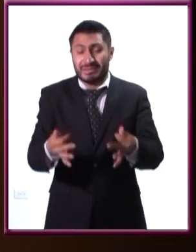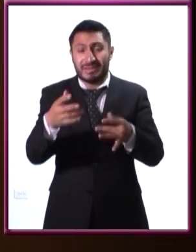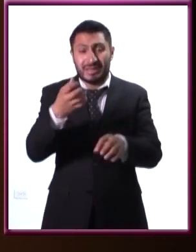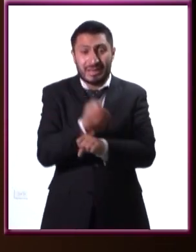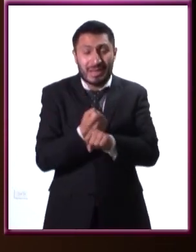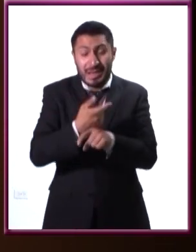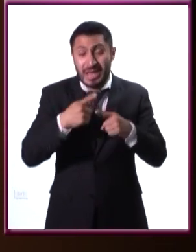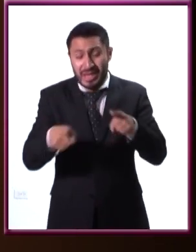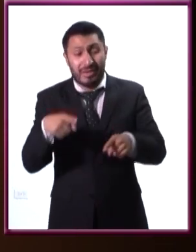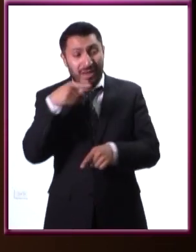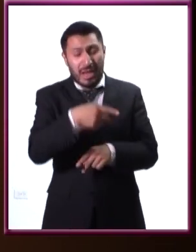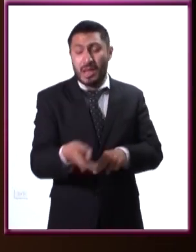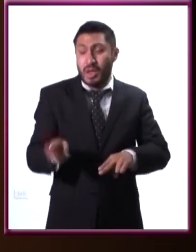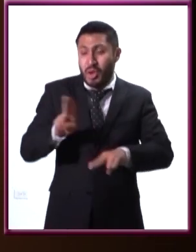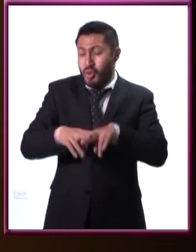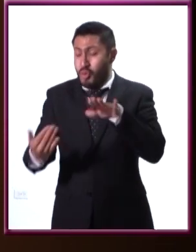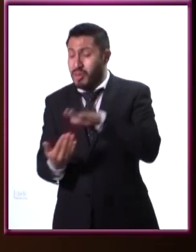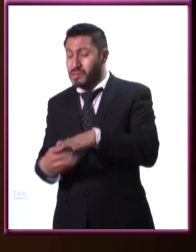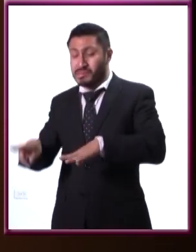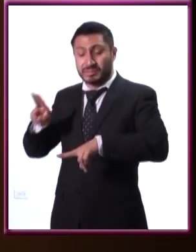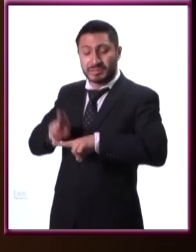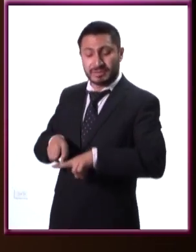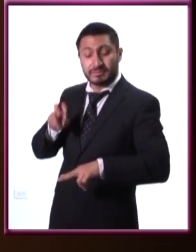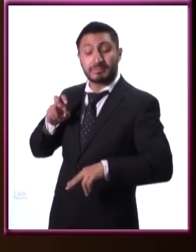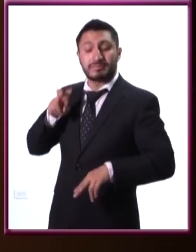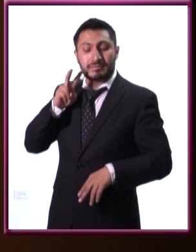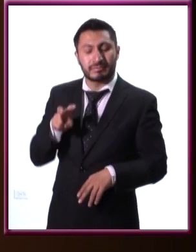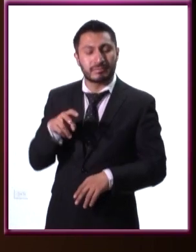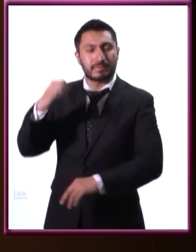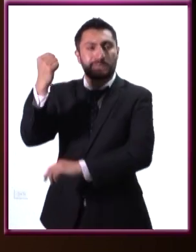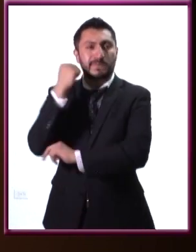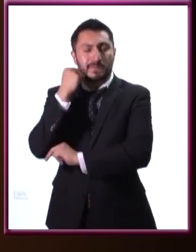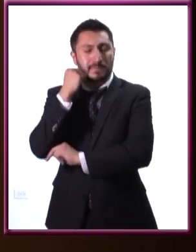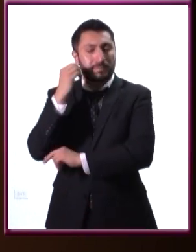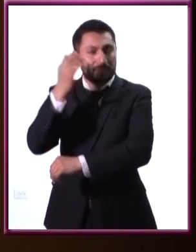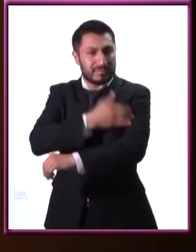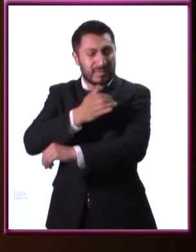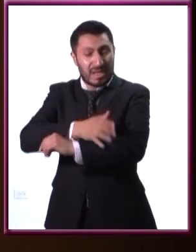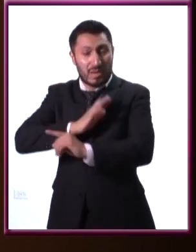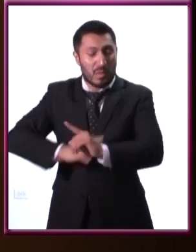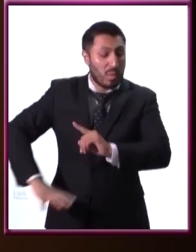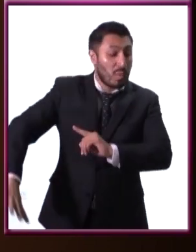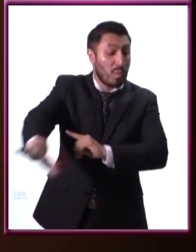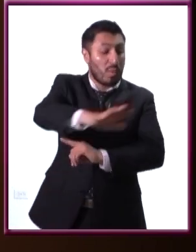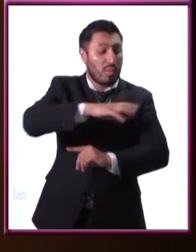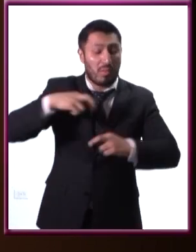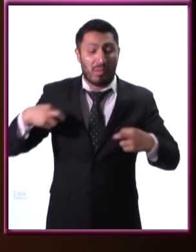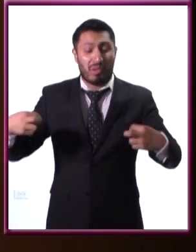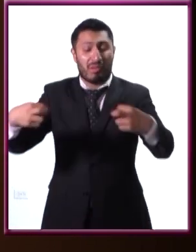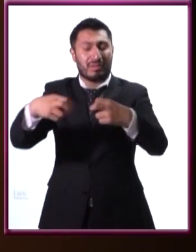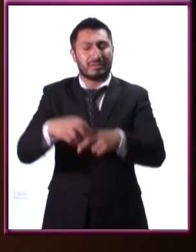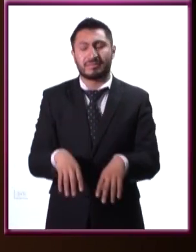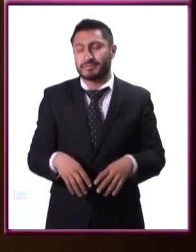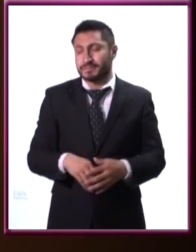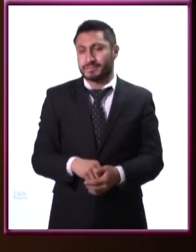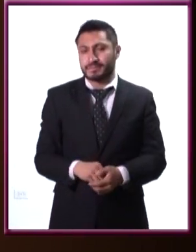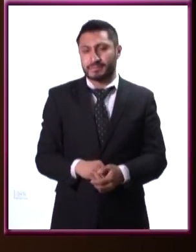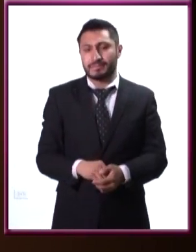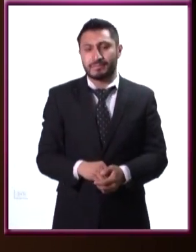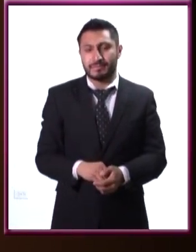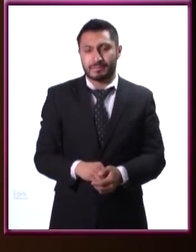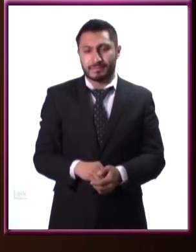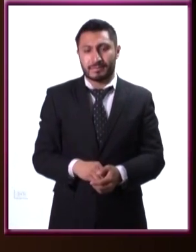sangre. El hombre tomó asiento a una mesa y sus acompañantes trazaron un semicírculo a sus flancos.